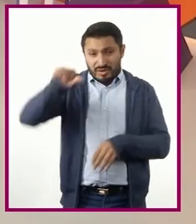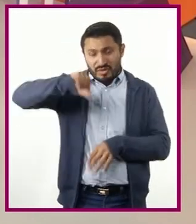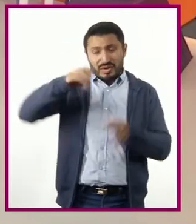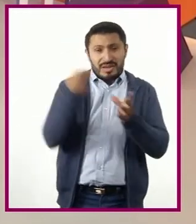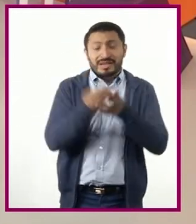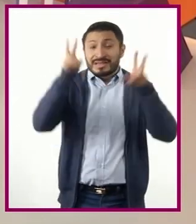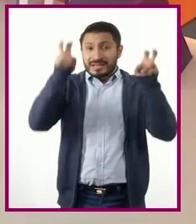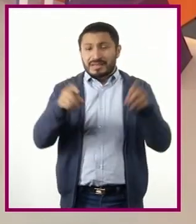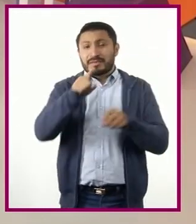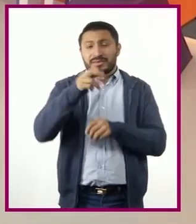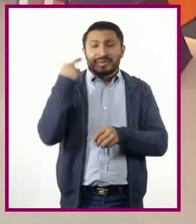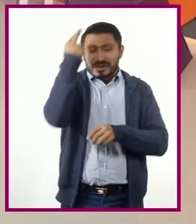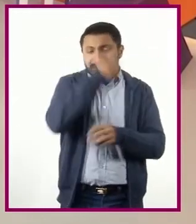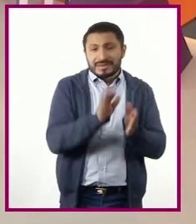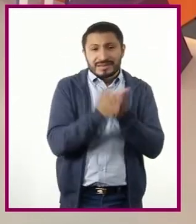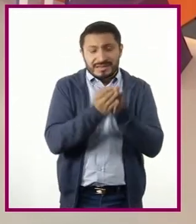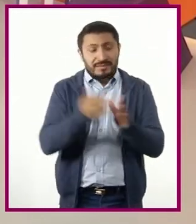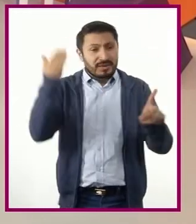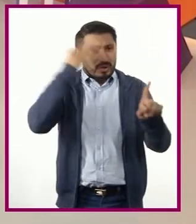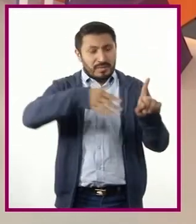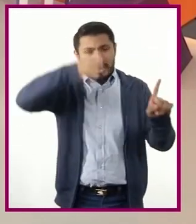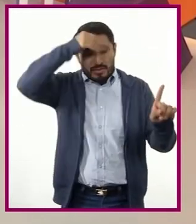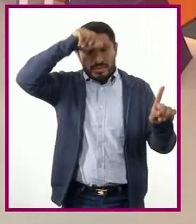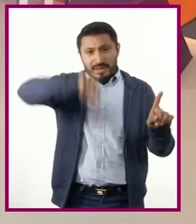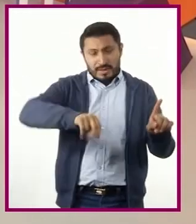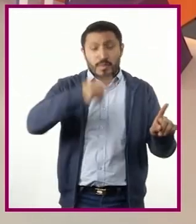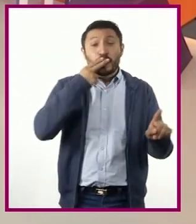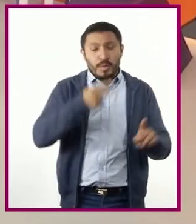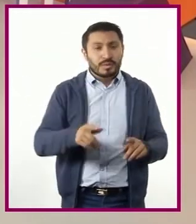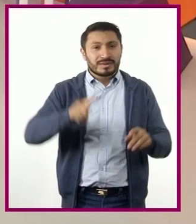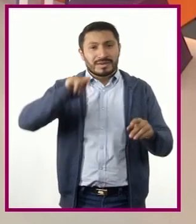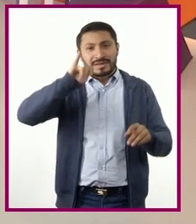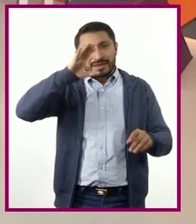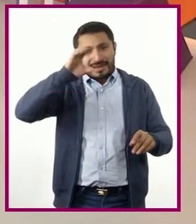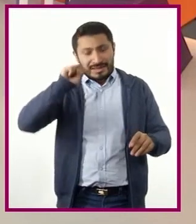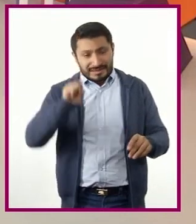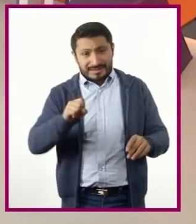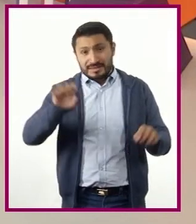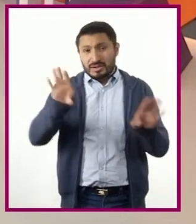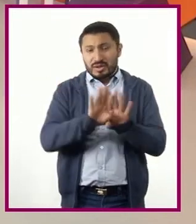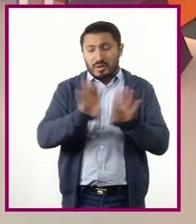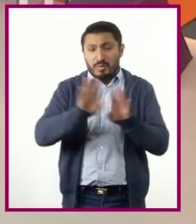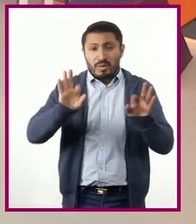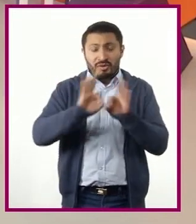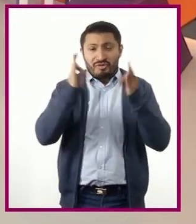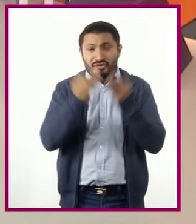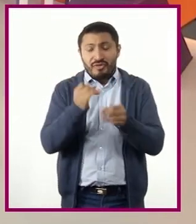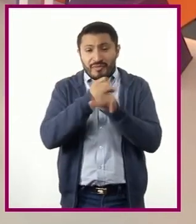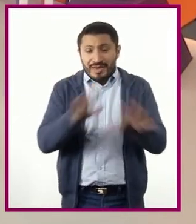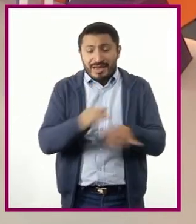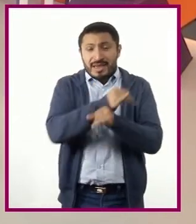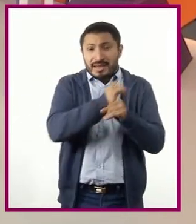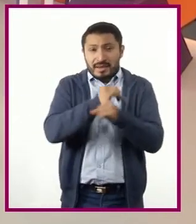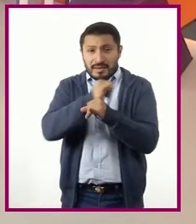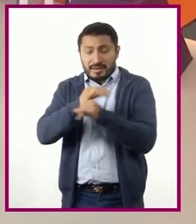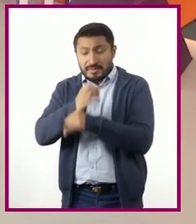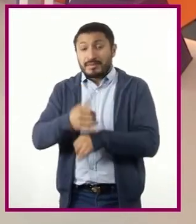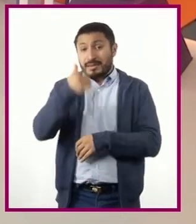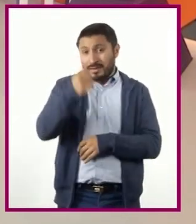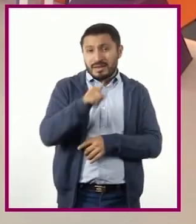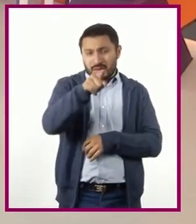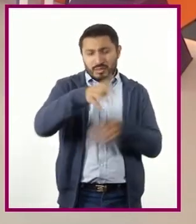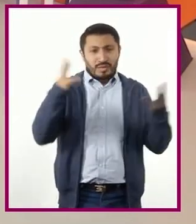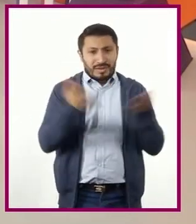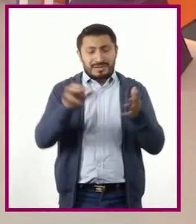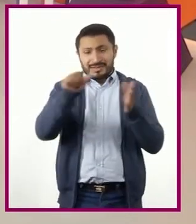su libro de texto El aprendizaje esperado. Emplea las TIC como fuente de información. Y recuerden realizar las actividades